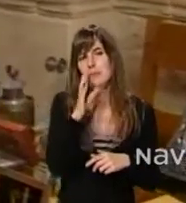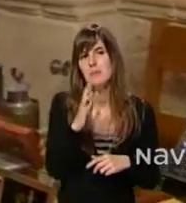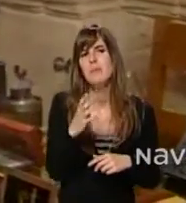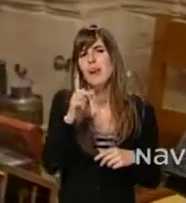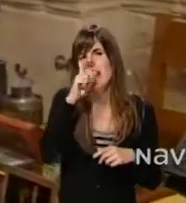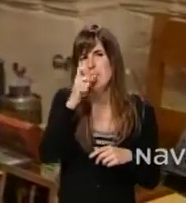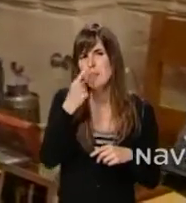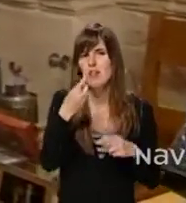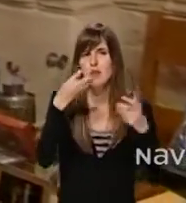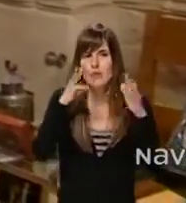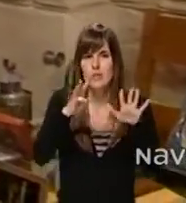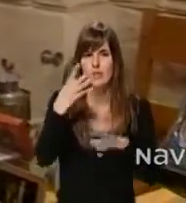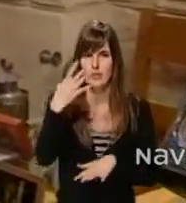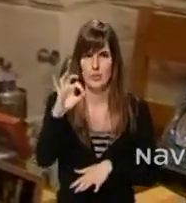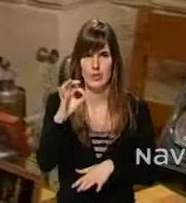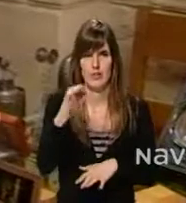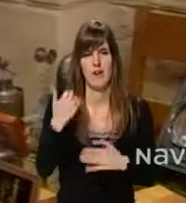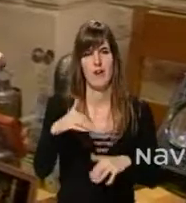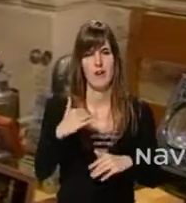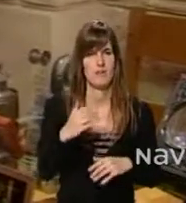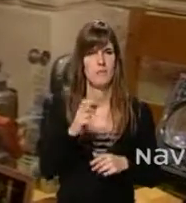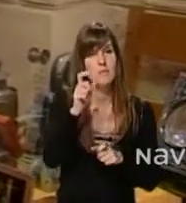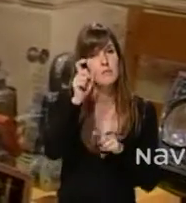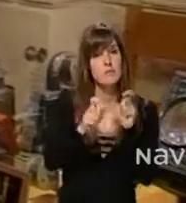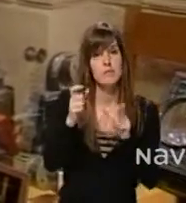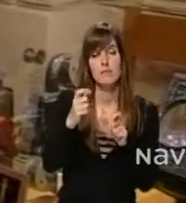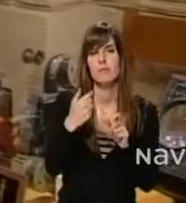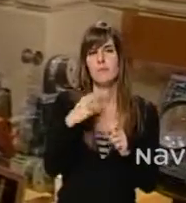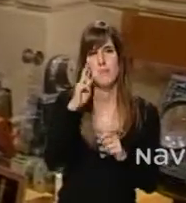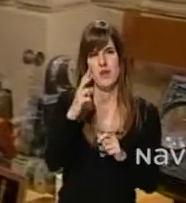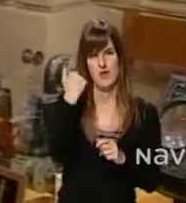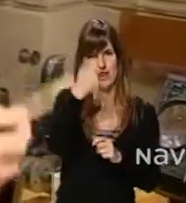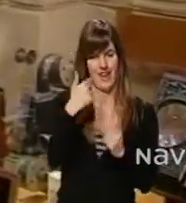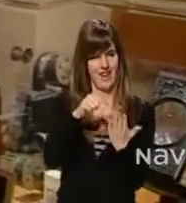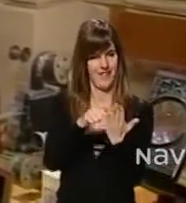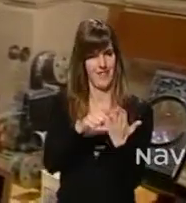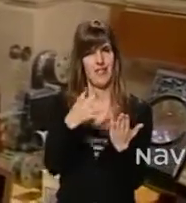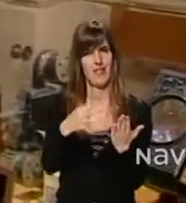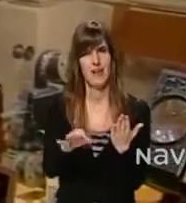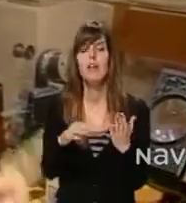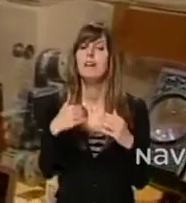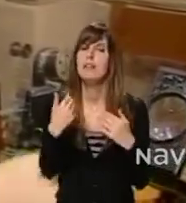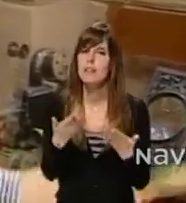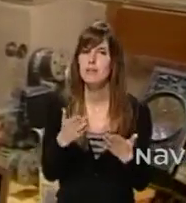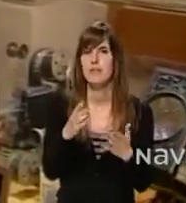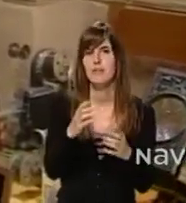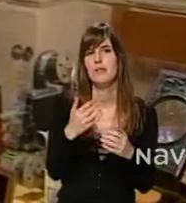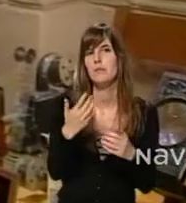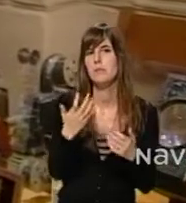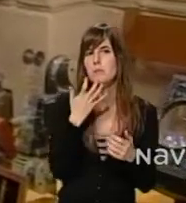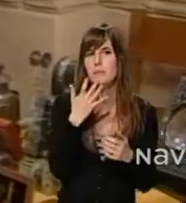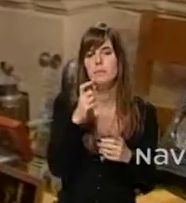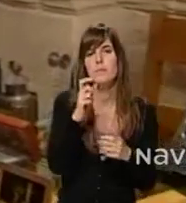hacia 1850 y además de ser una fotografía donde uno se ve, sirve para dar, como dice el nombre, una carta de visita. Cuando